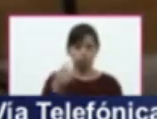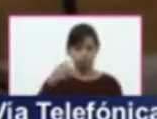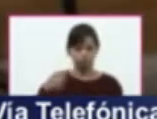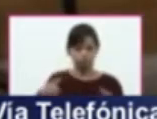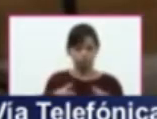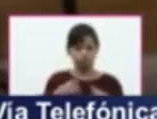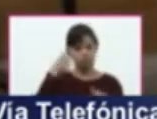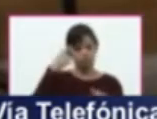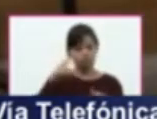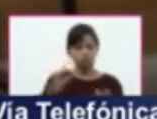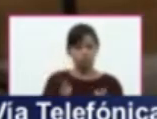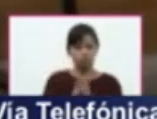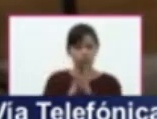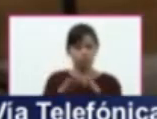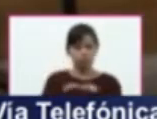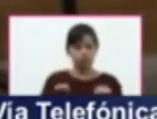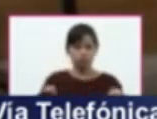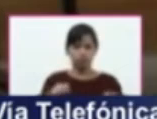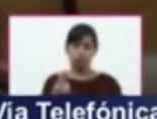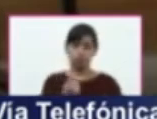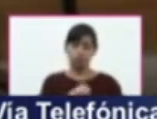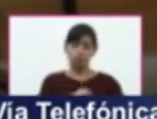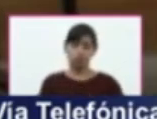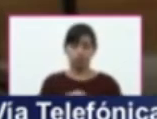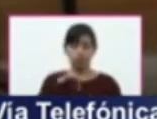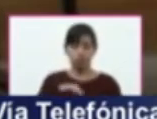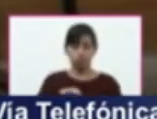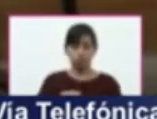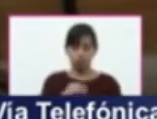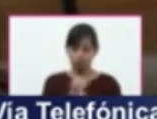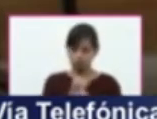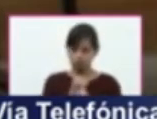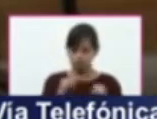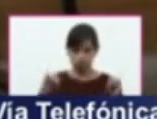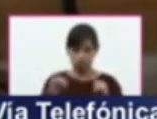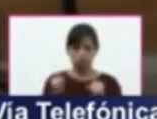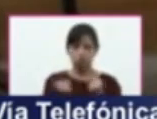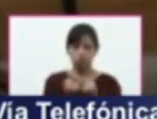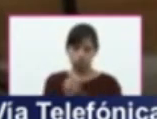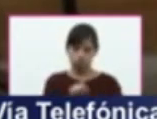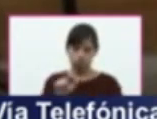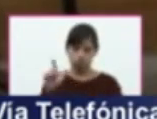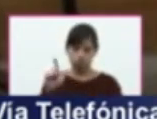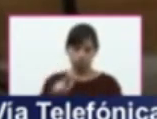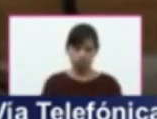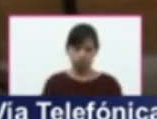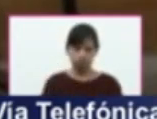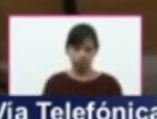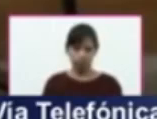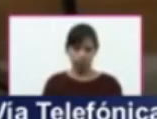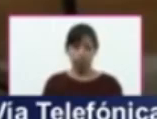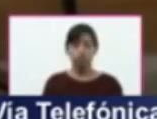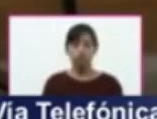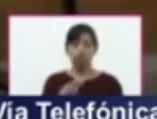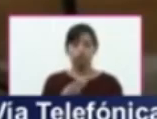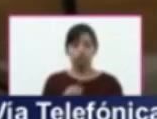hubiera favorecido, amigos y amigas, e inclusive los chayoteros a 8